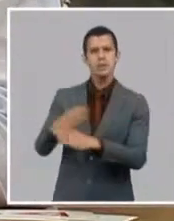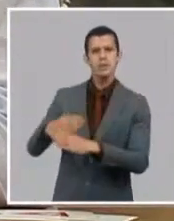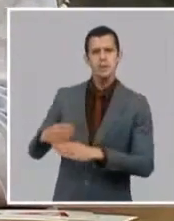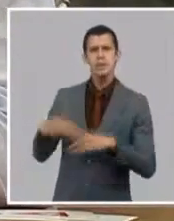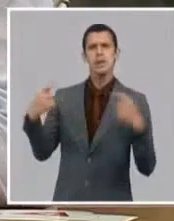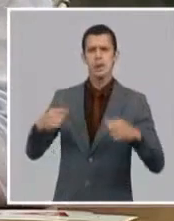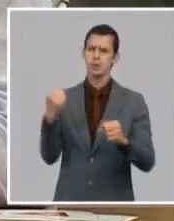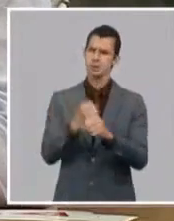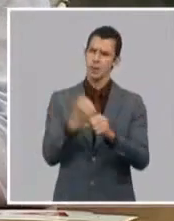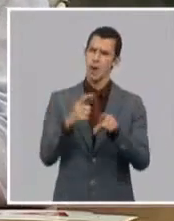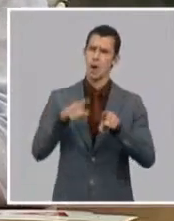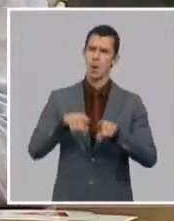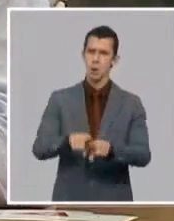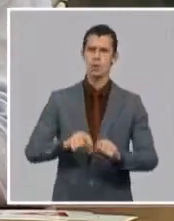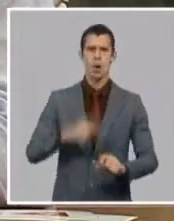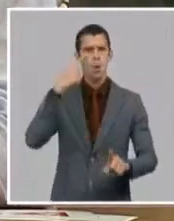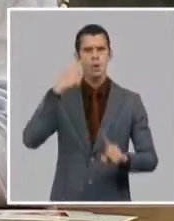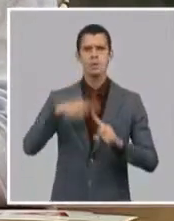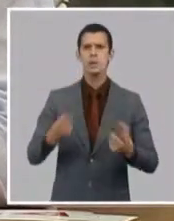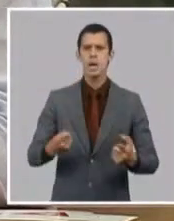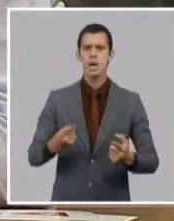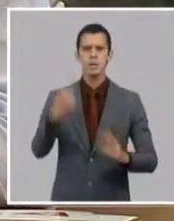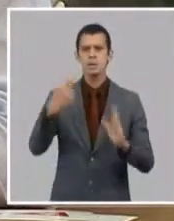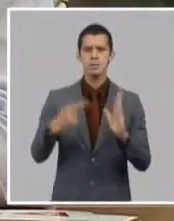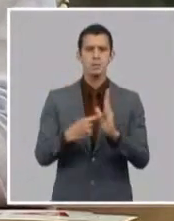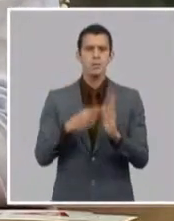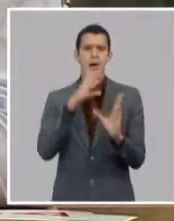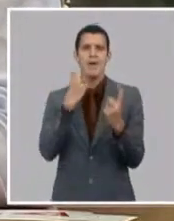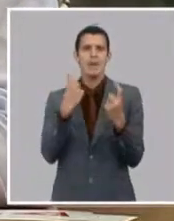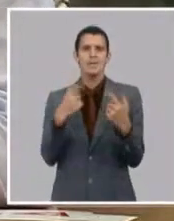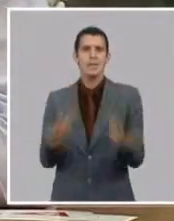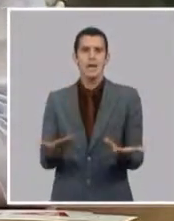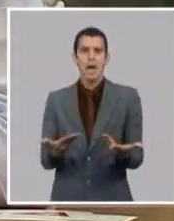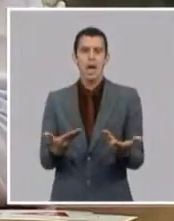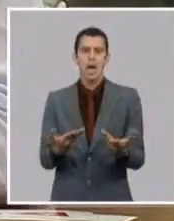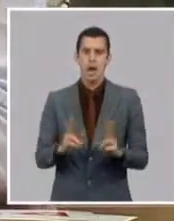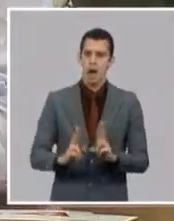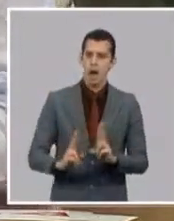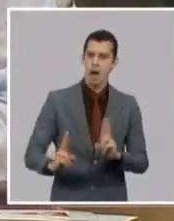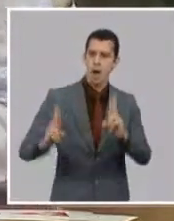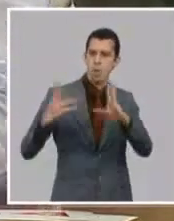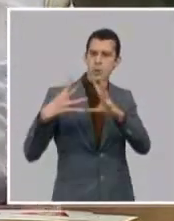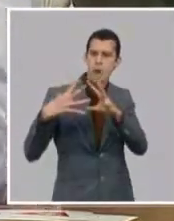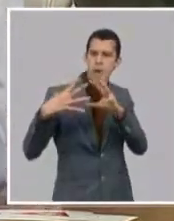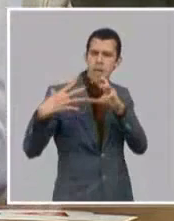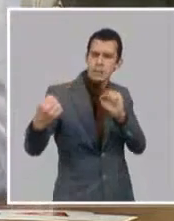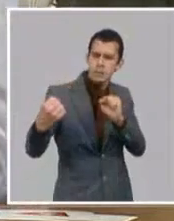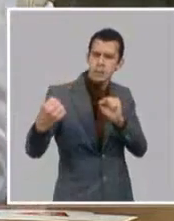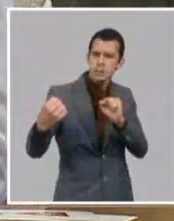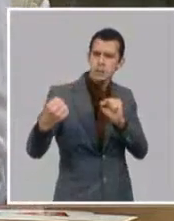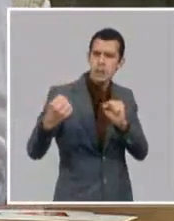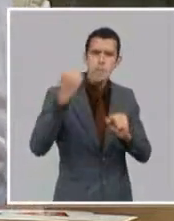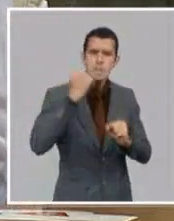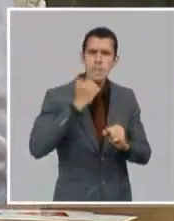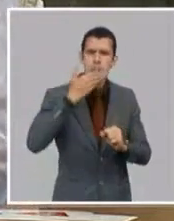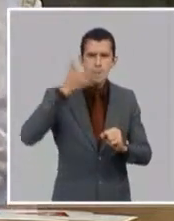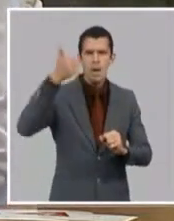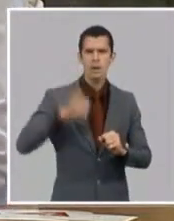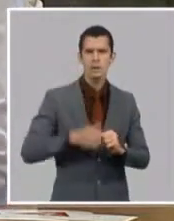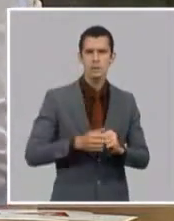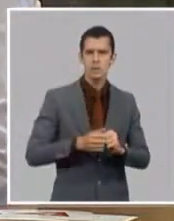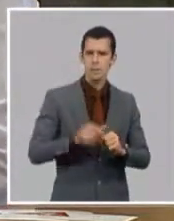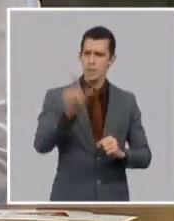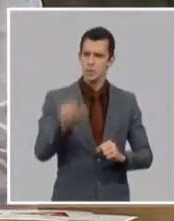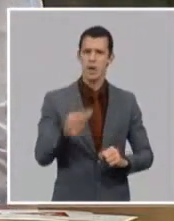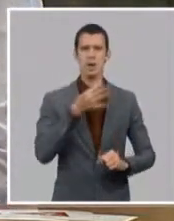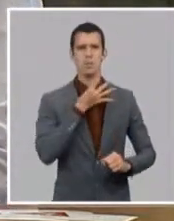apoye precisamente en eso, en la solidaridad, en la conciliación, en el compromiso por llegar a los más vulnerables y